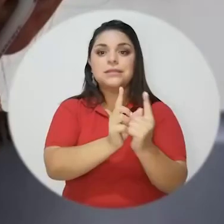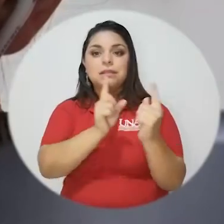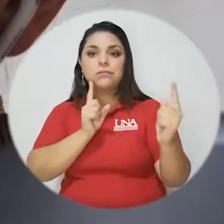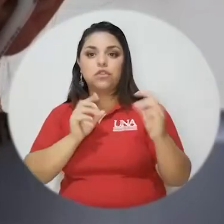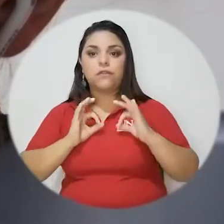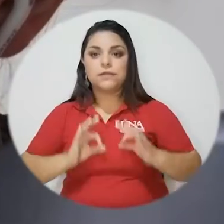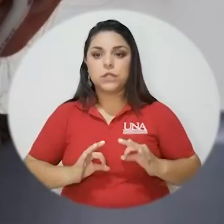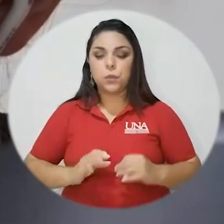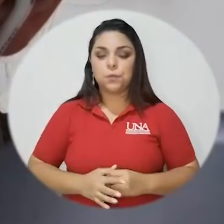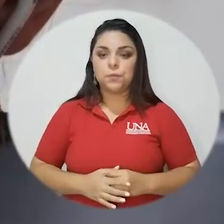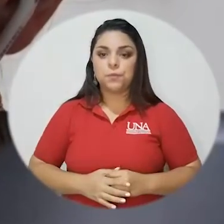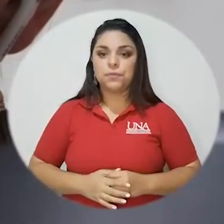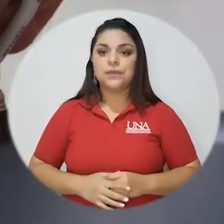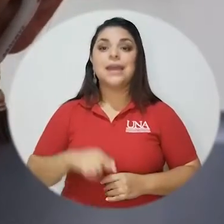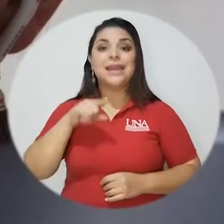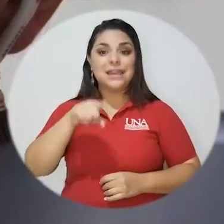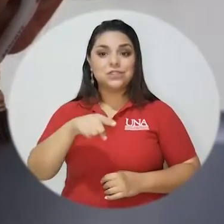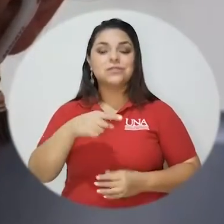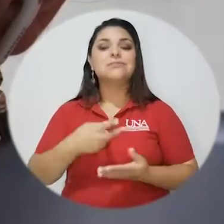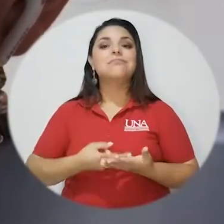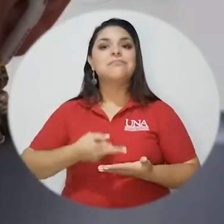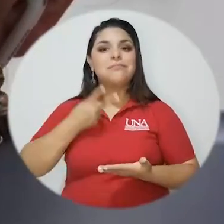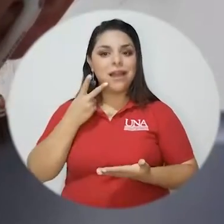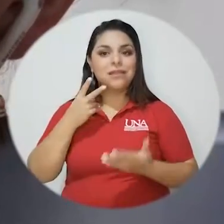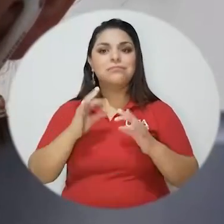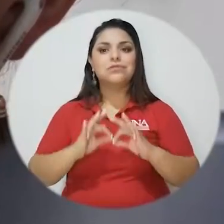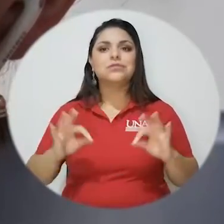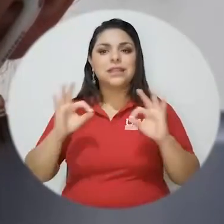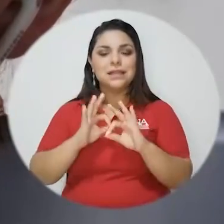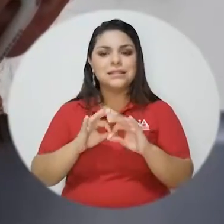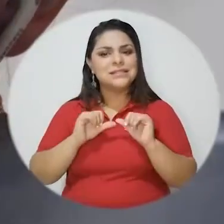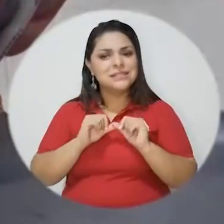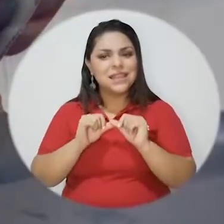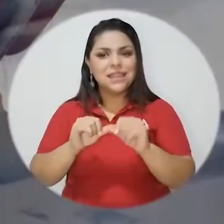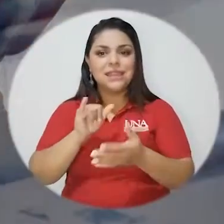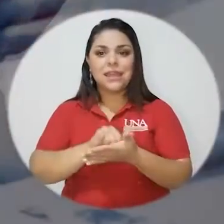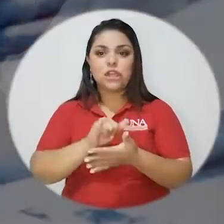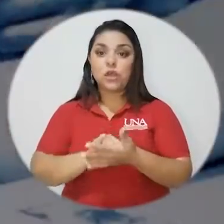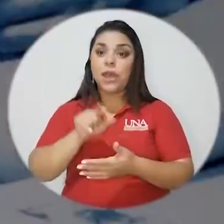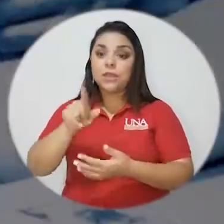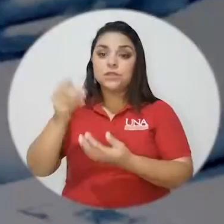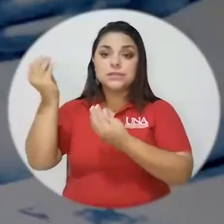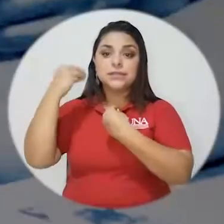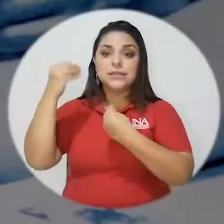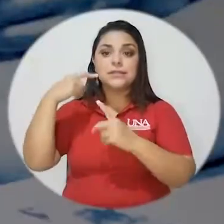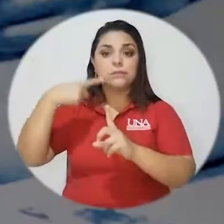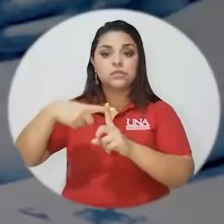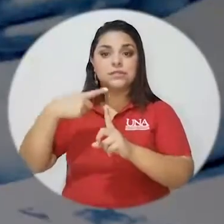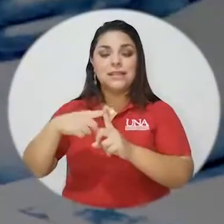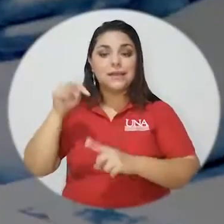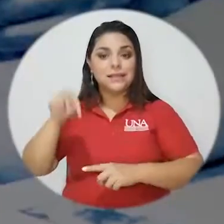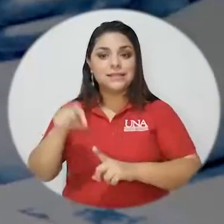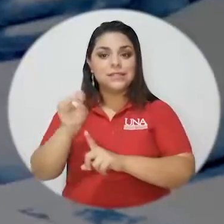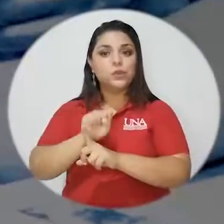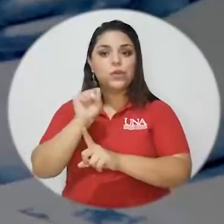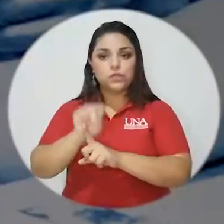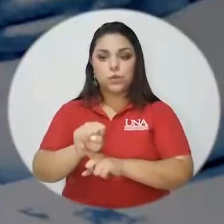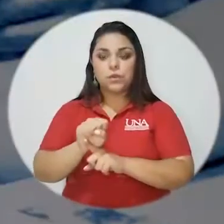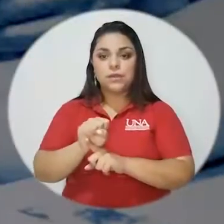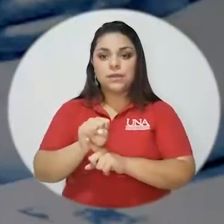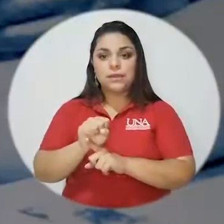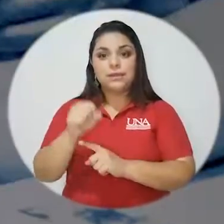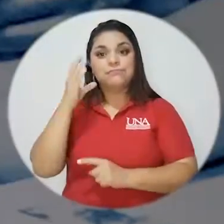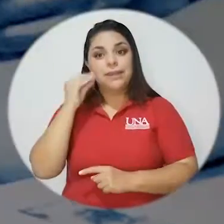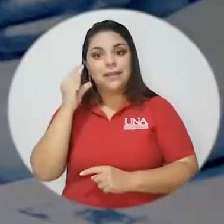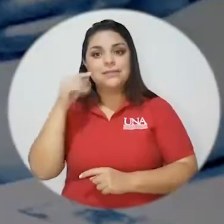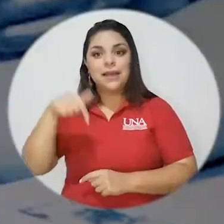manos, más el distanciamiento físico. Entonces, vale la pena conservar esto. Esta es una enseñanza positiva de esta